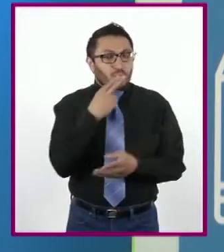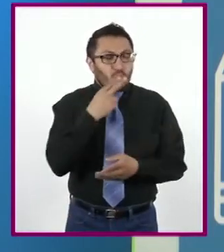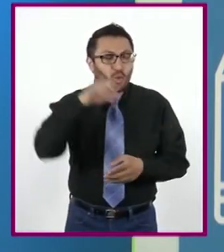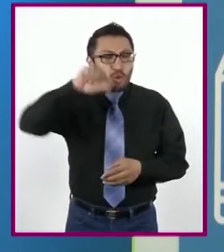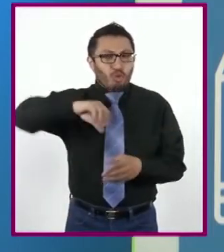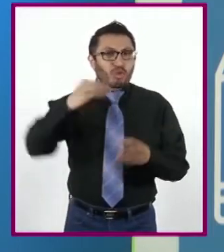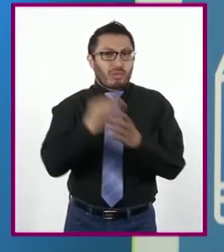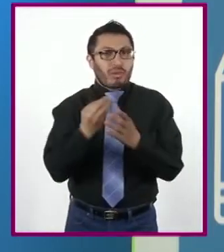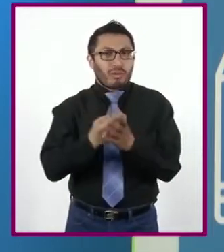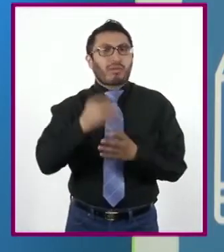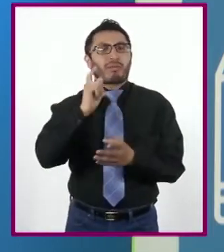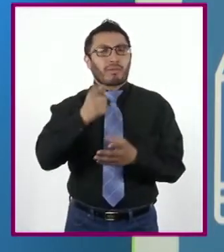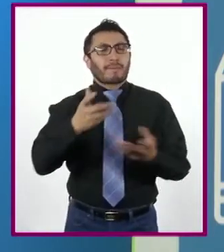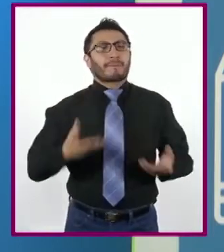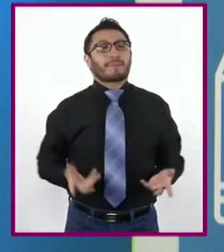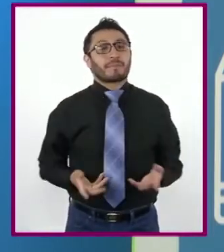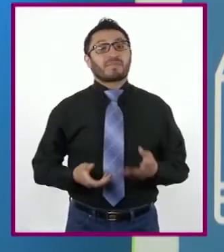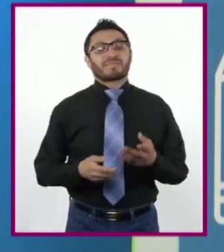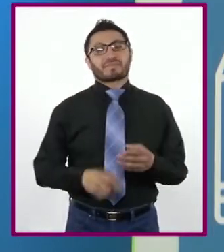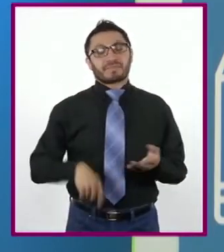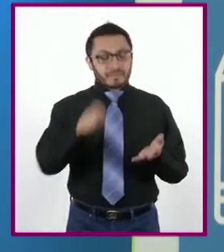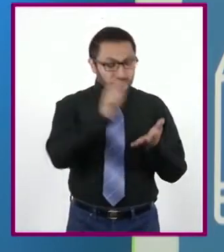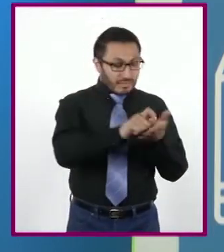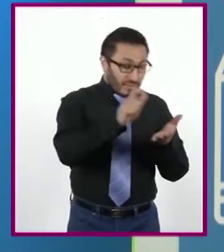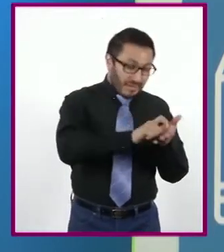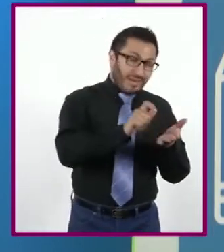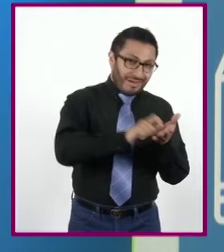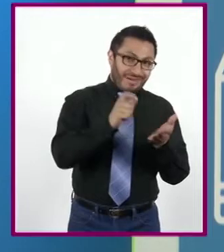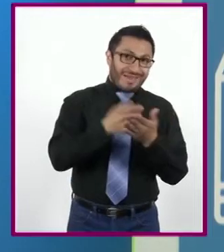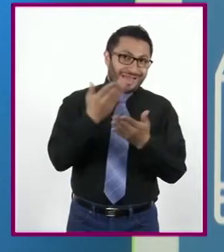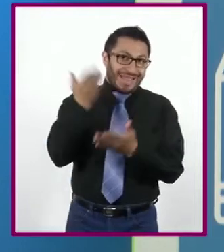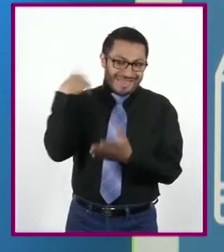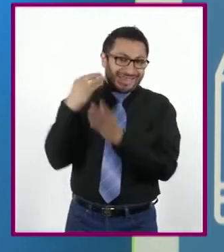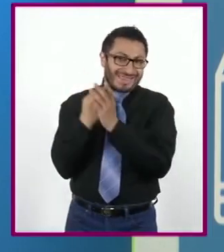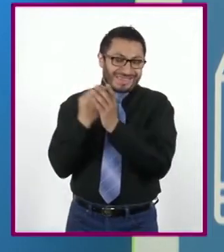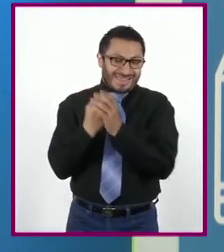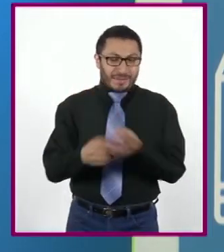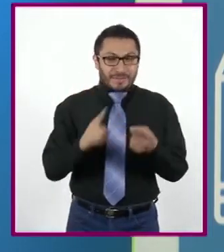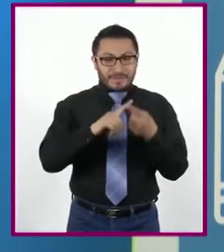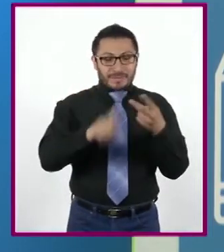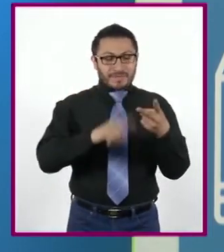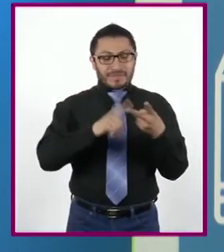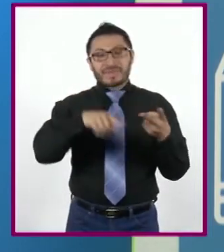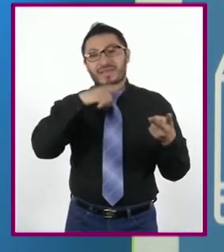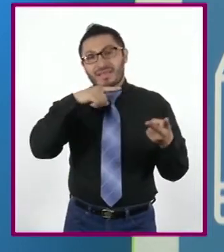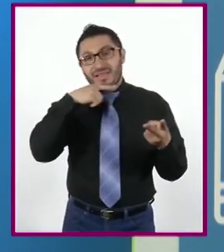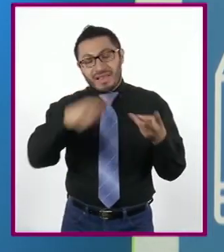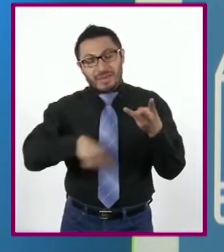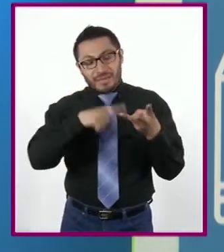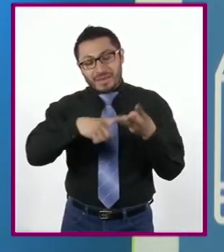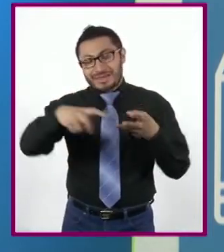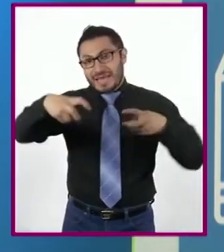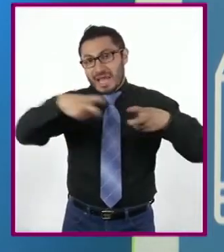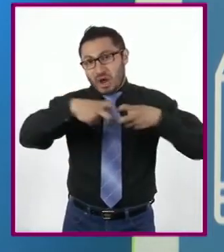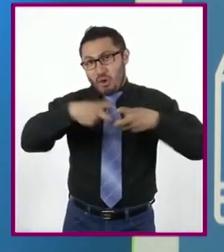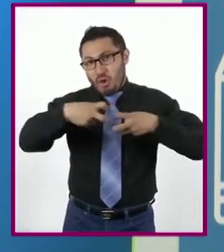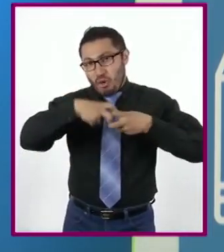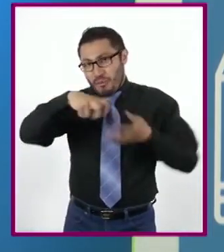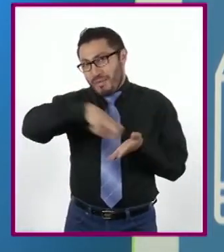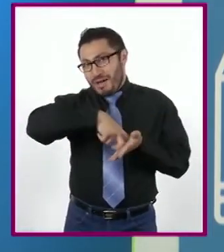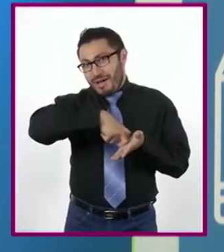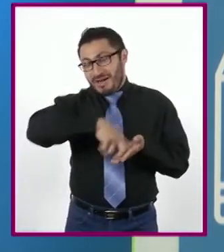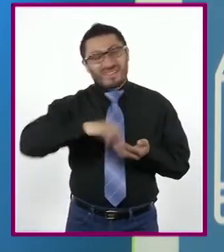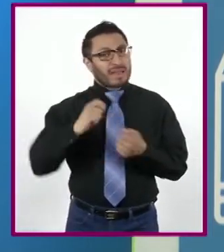esta sesión serán los apuntes de la sesión pasada, lápiz y goma. Y algo muy